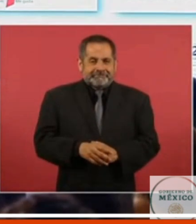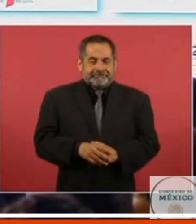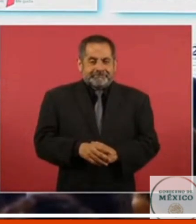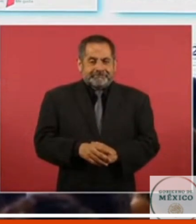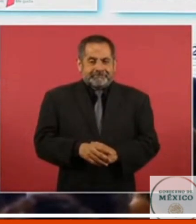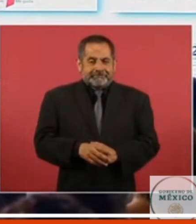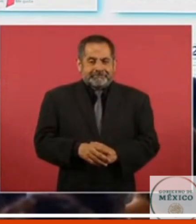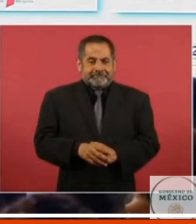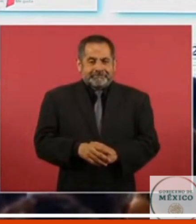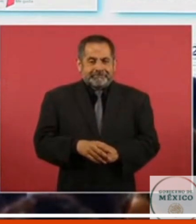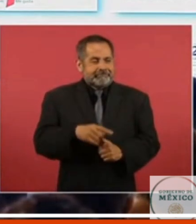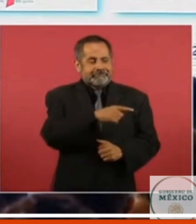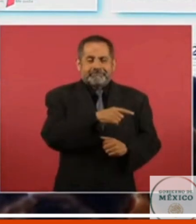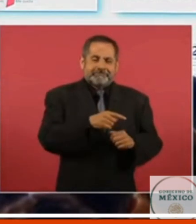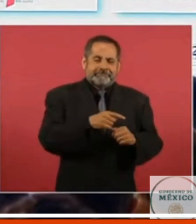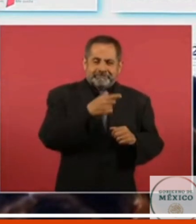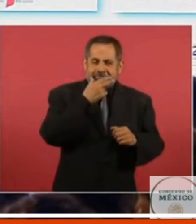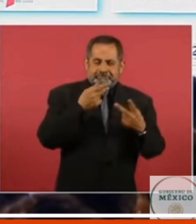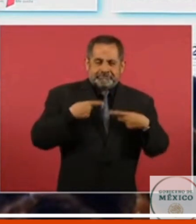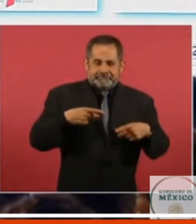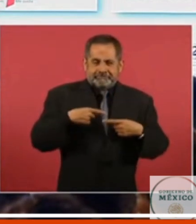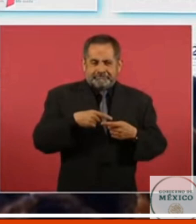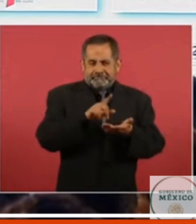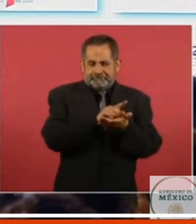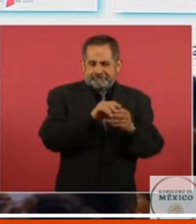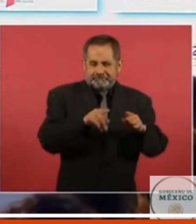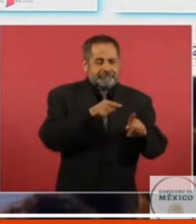Es el monero más